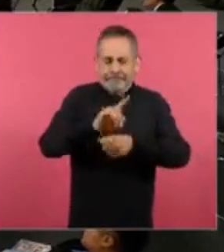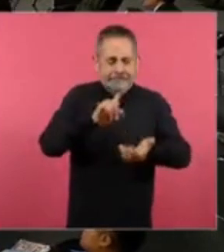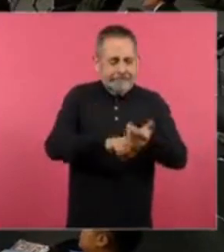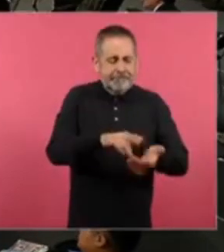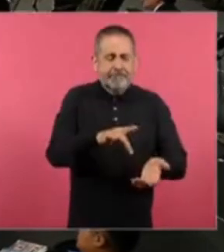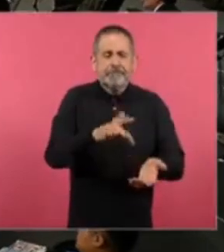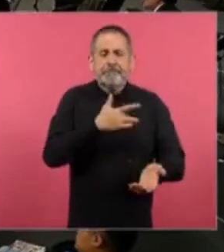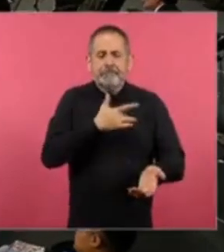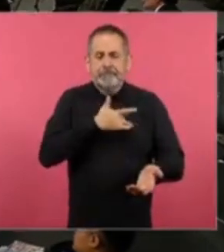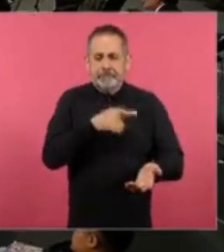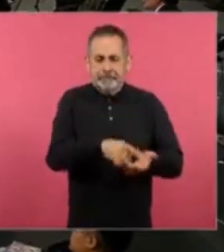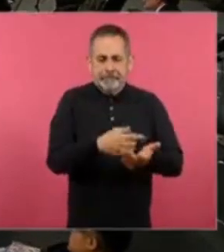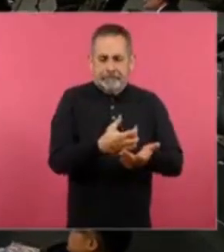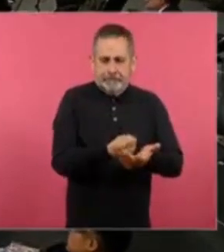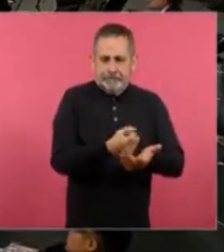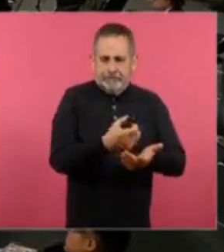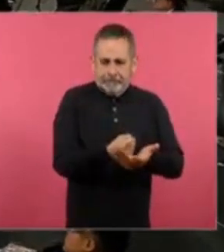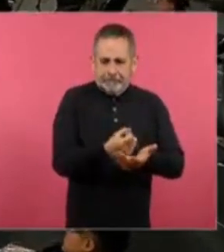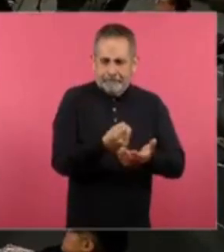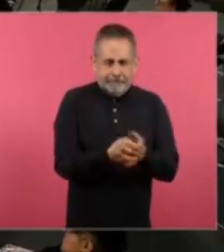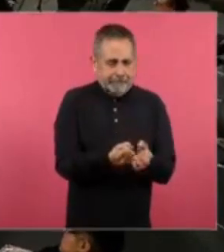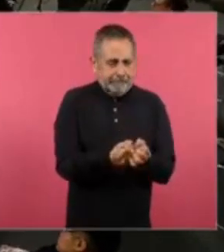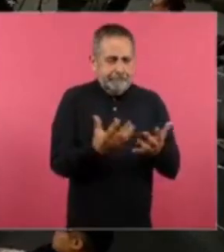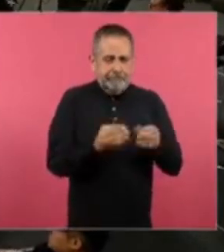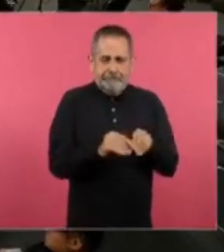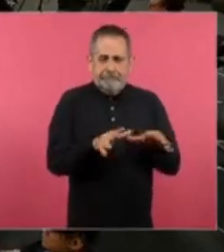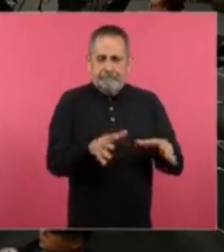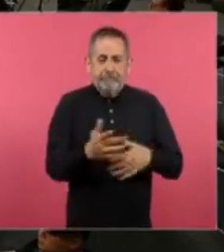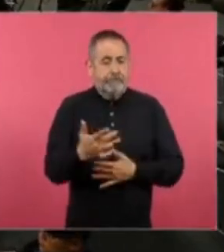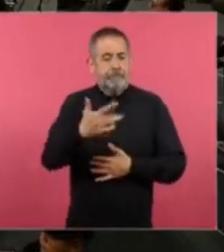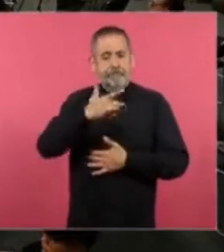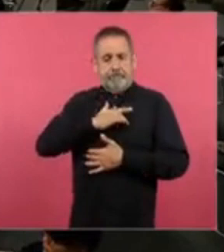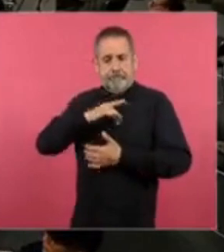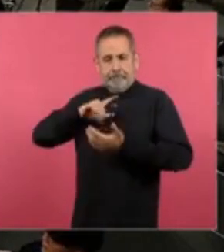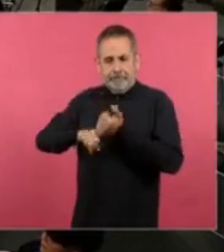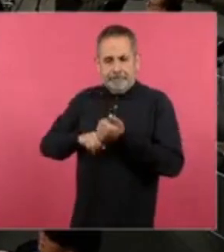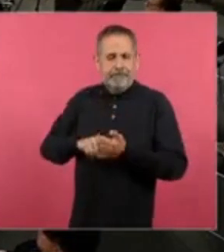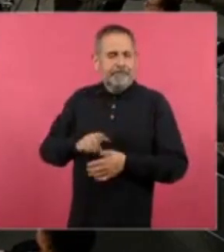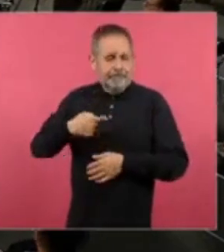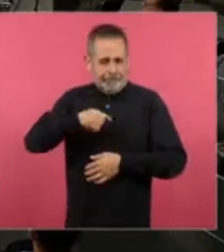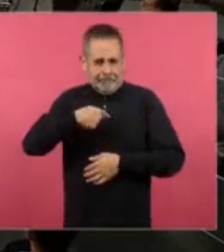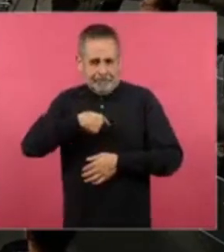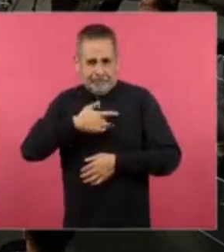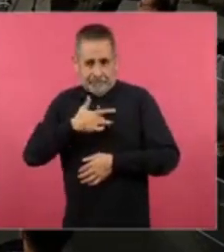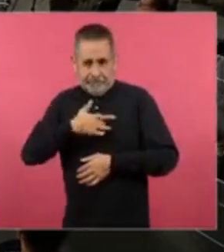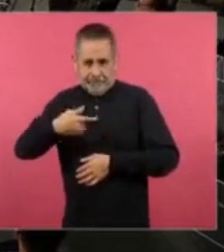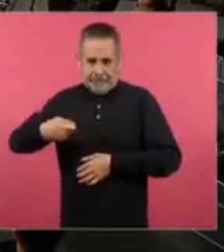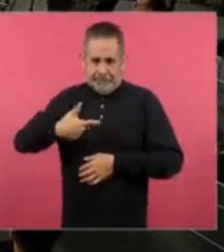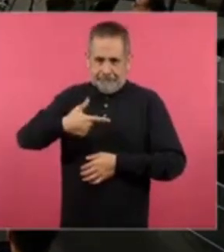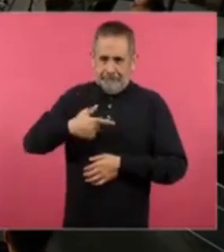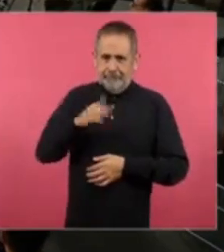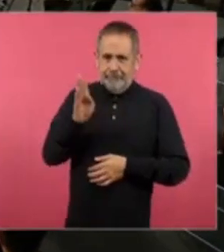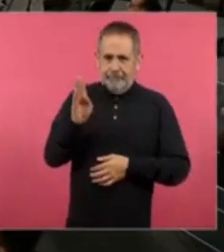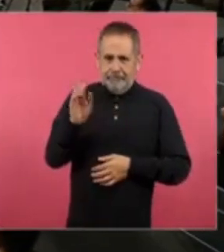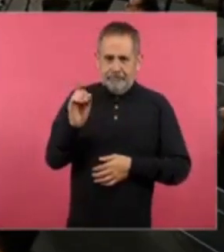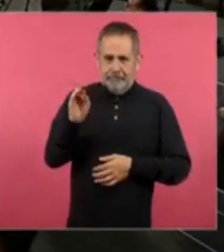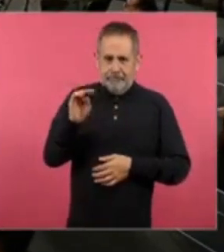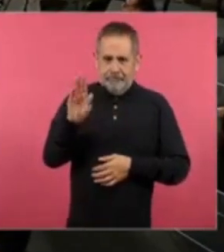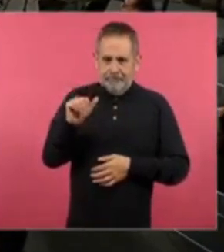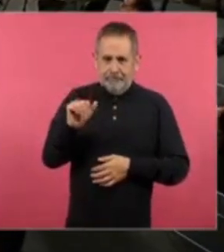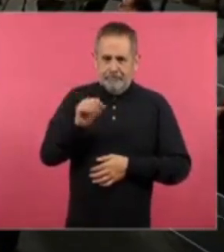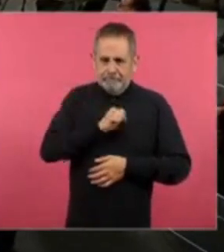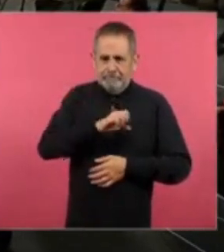el corazón como bomba, pues es una analogía que surgió en la historia de la ciencia para explicar el funcionamiento del corazón,